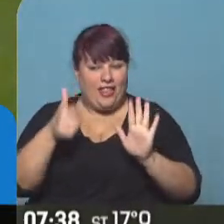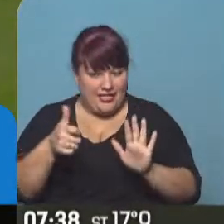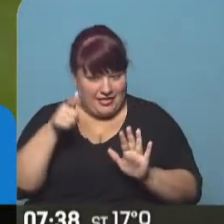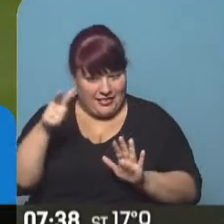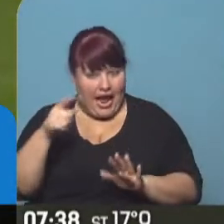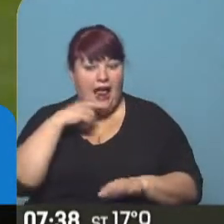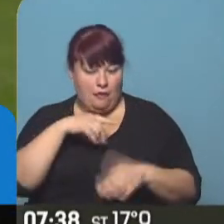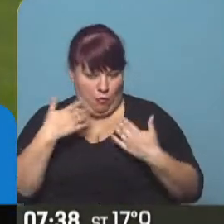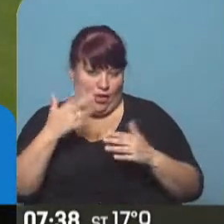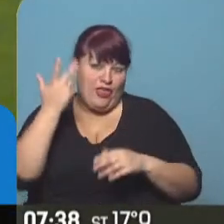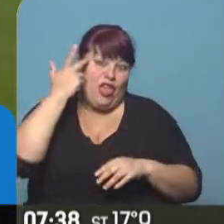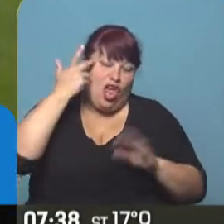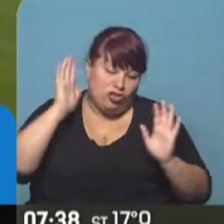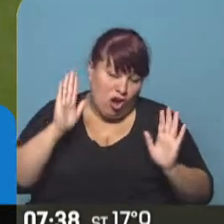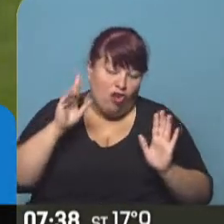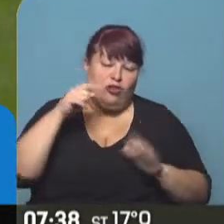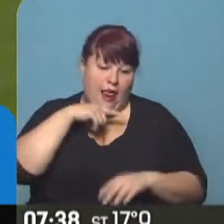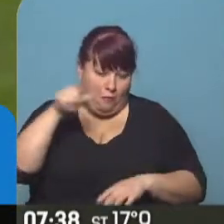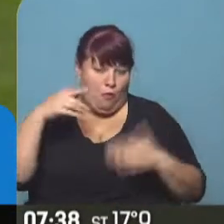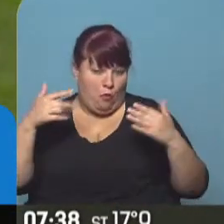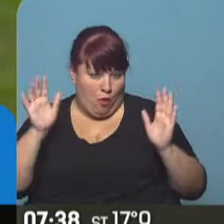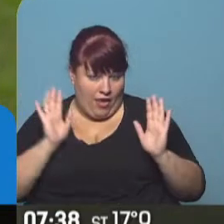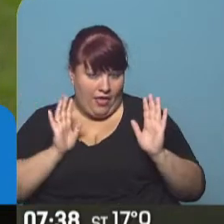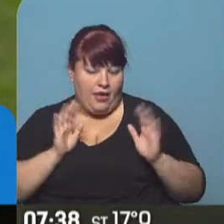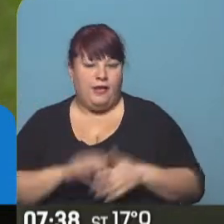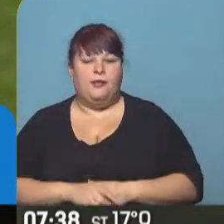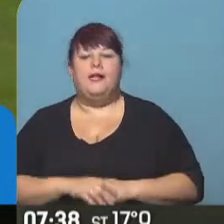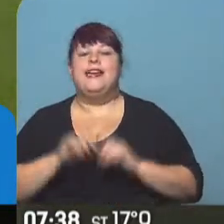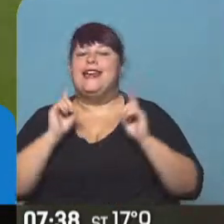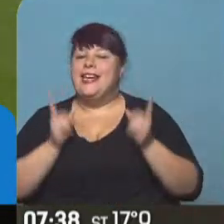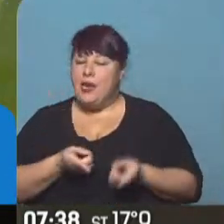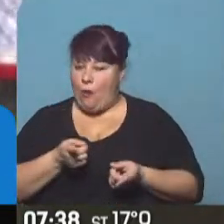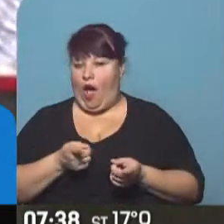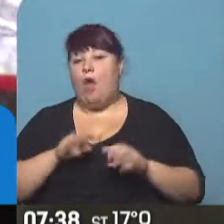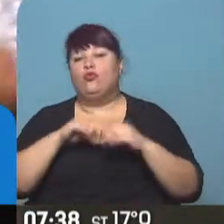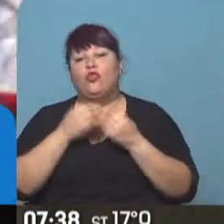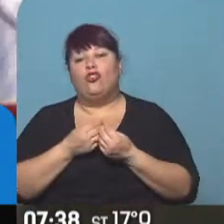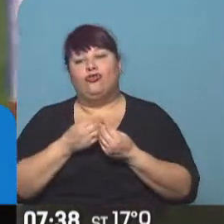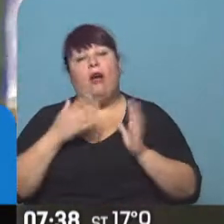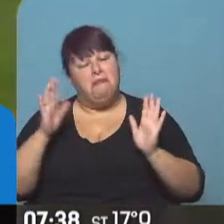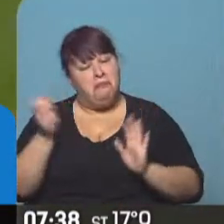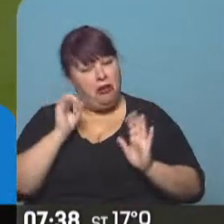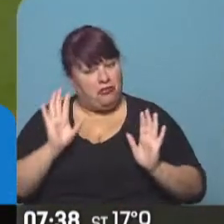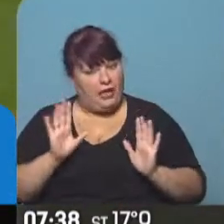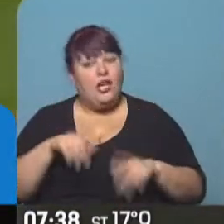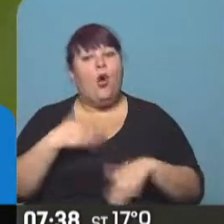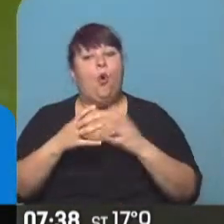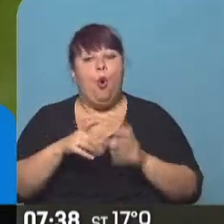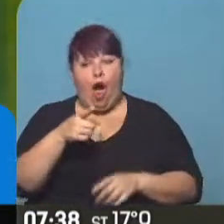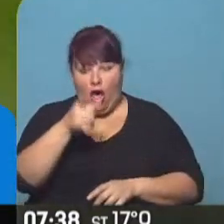estaría llegando, 18 el Bayer Leverkusen, con lo cual, de todos modos, es una cifra para no descartar, y al